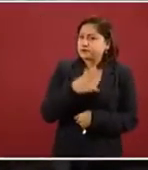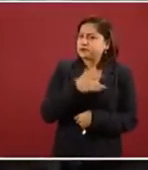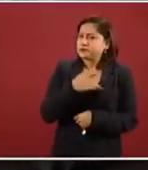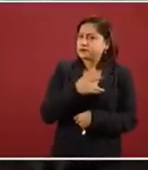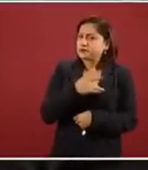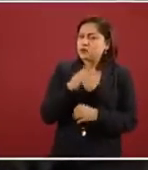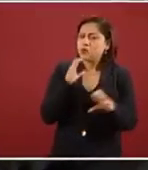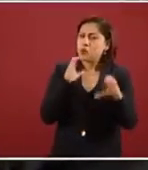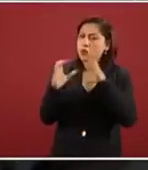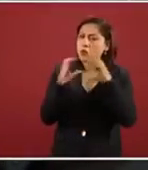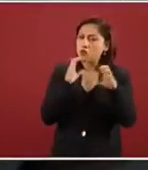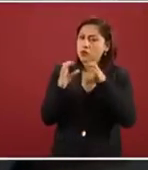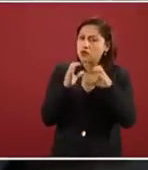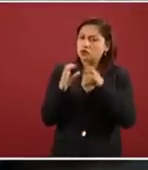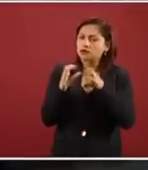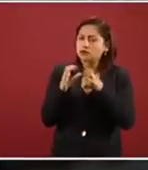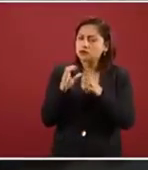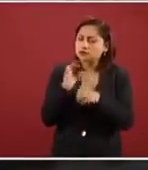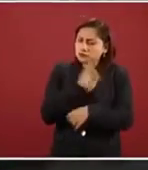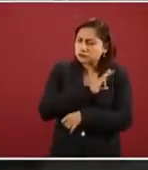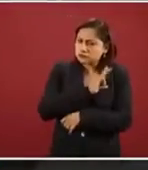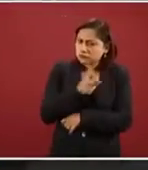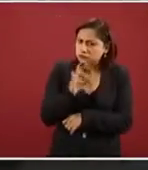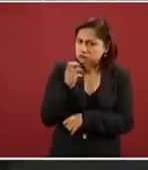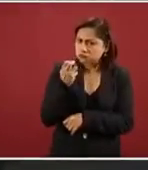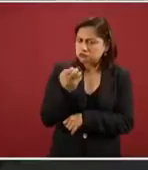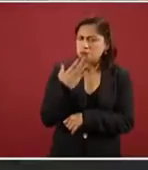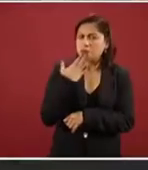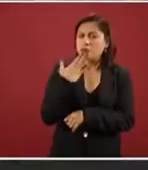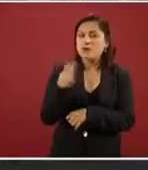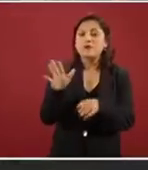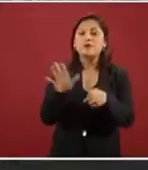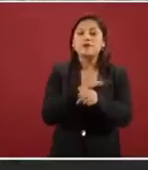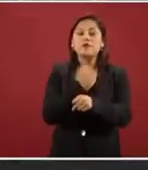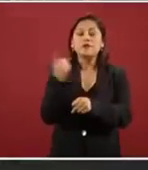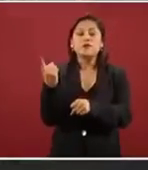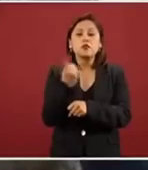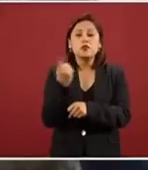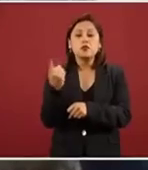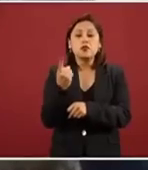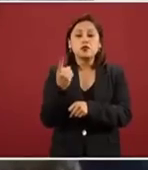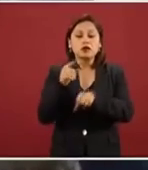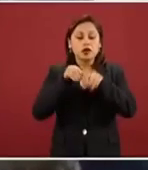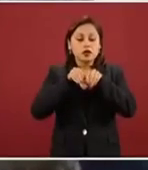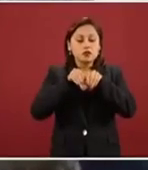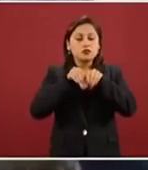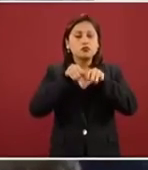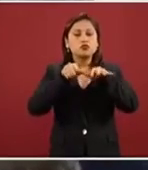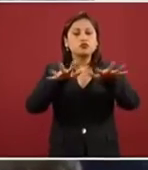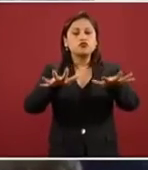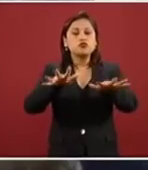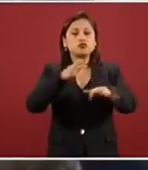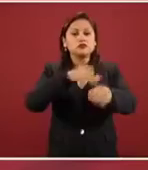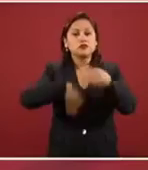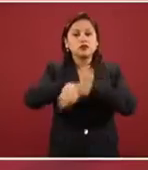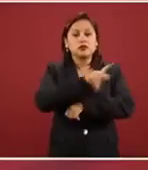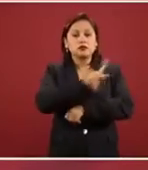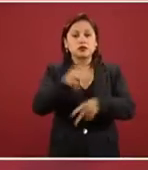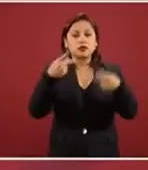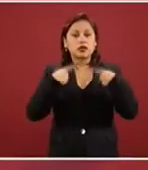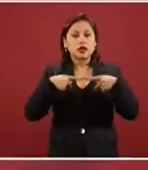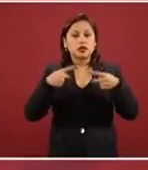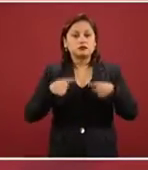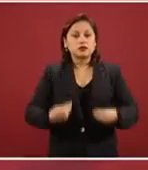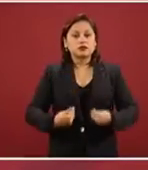porque nos permite informar a los ciudadanos de lo que